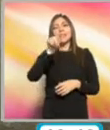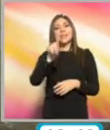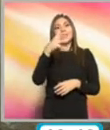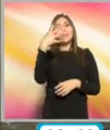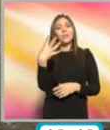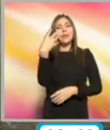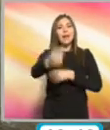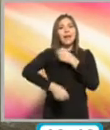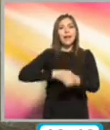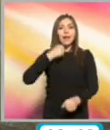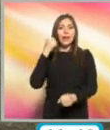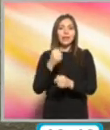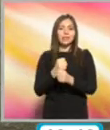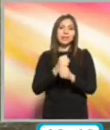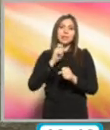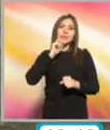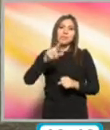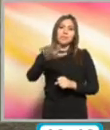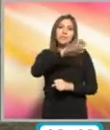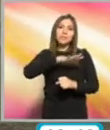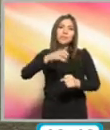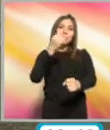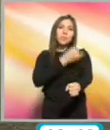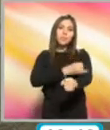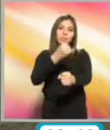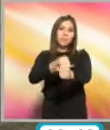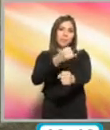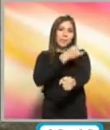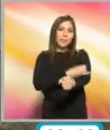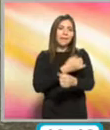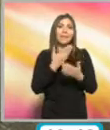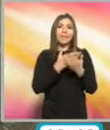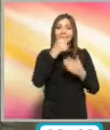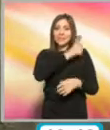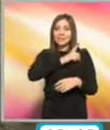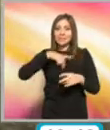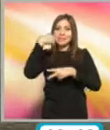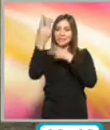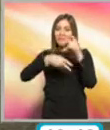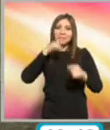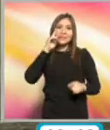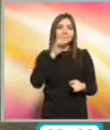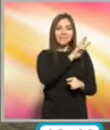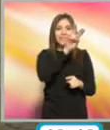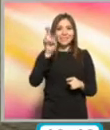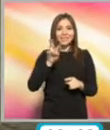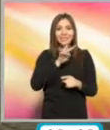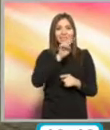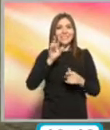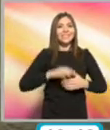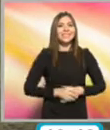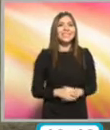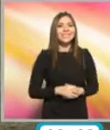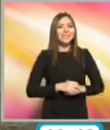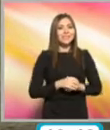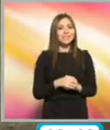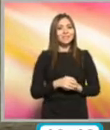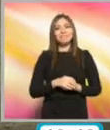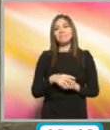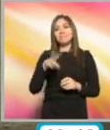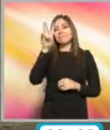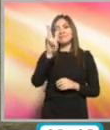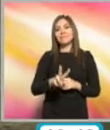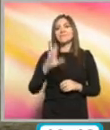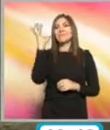174 años en el viejo pueblo de Iztapalapa. Échenle un ojito allá y ojitos pajaritos, pero